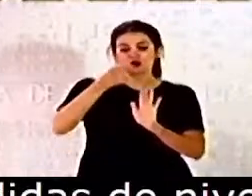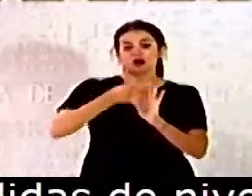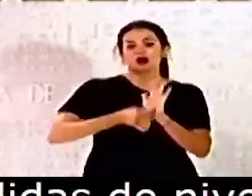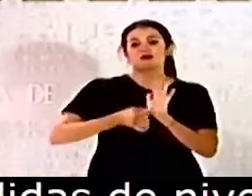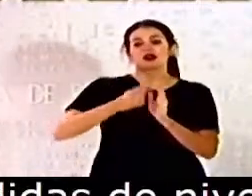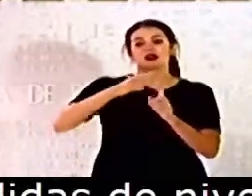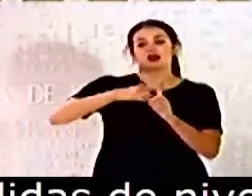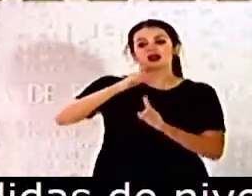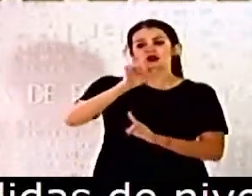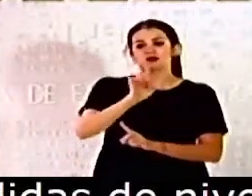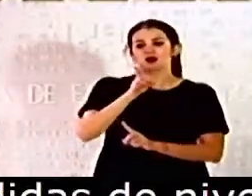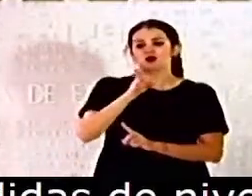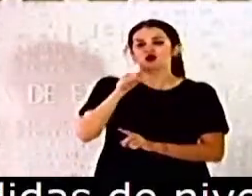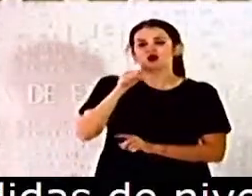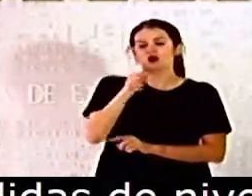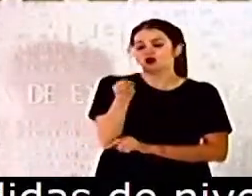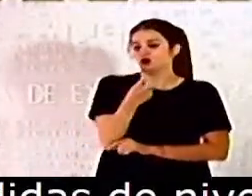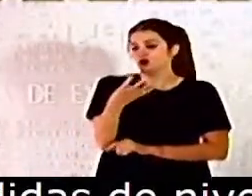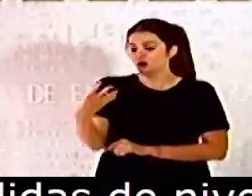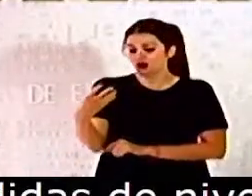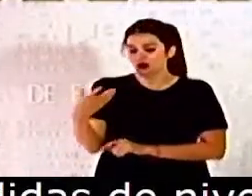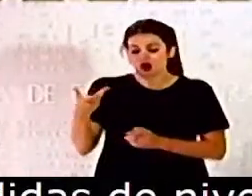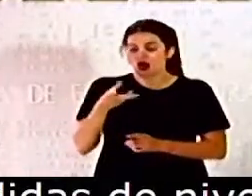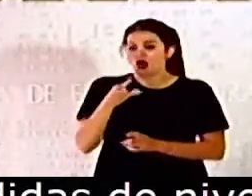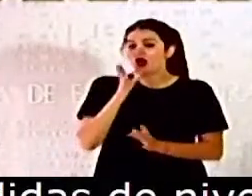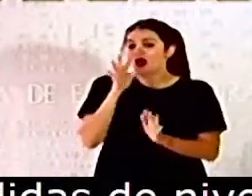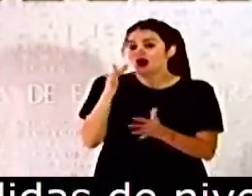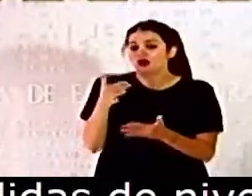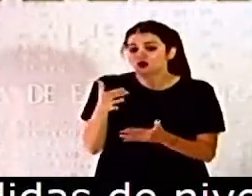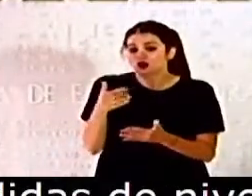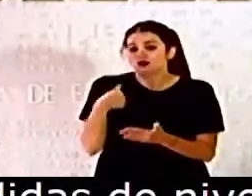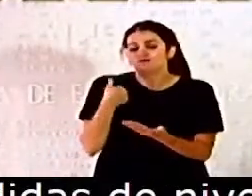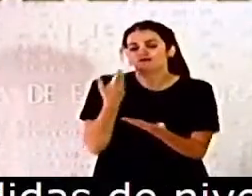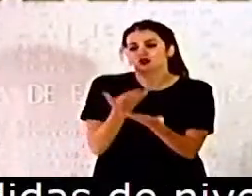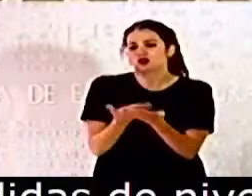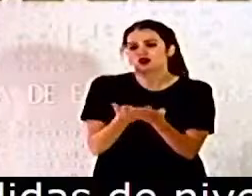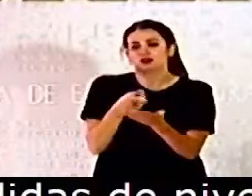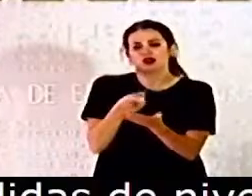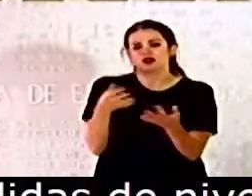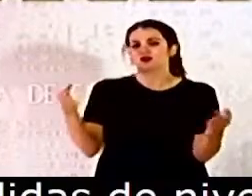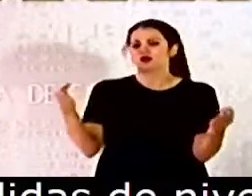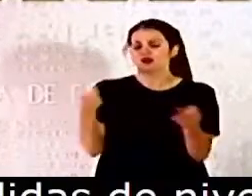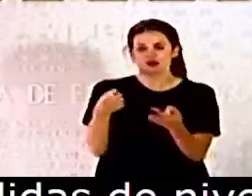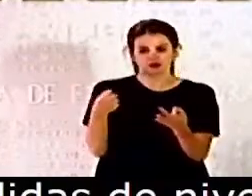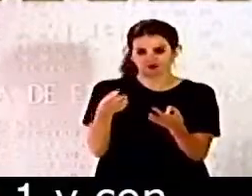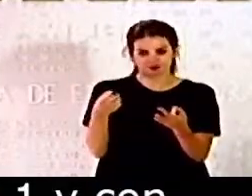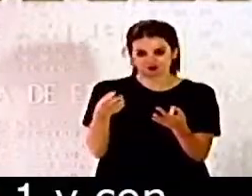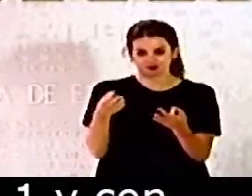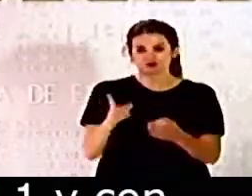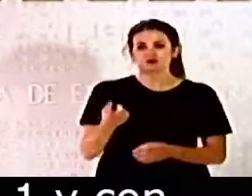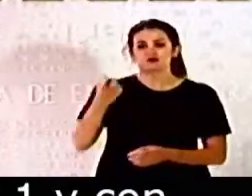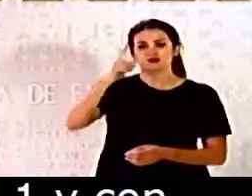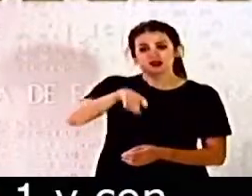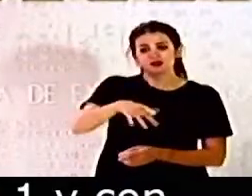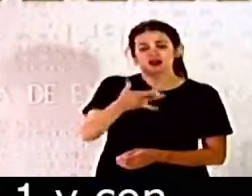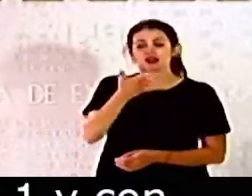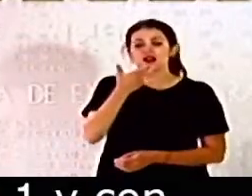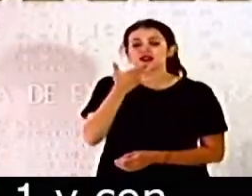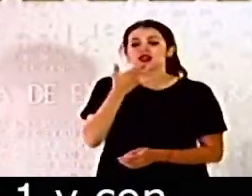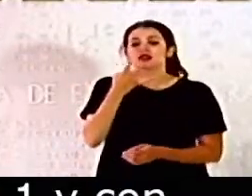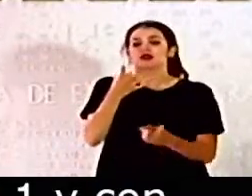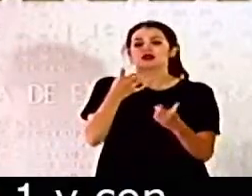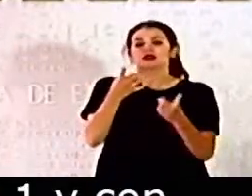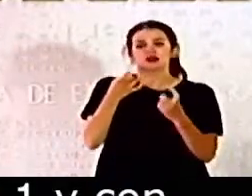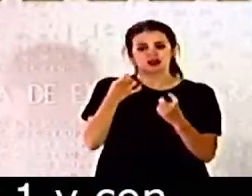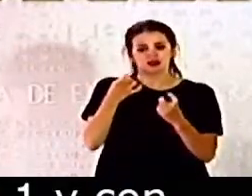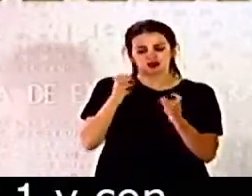cifras, no nos queda más remedio que solicitar esto. Digo más, si en algún momento fuese necesario,